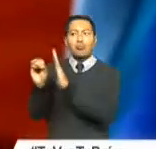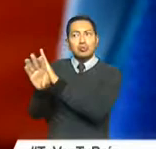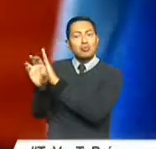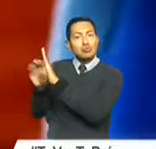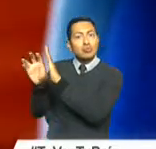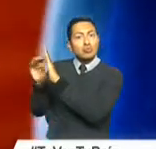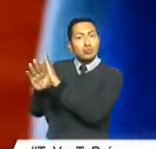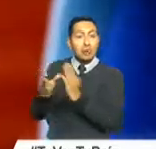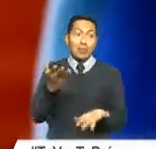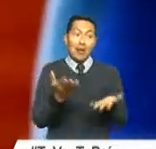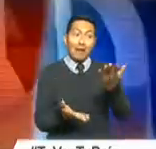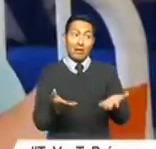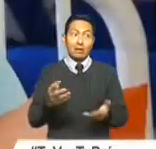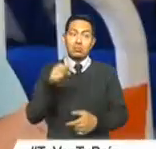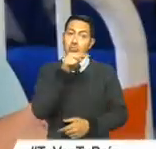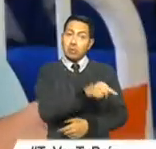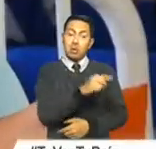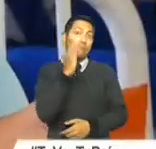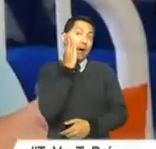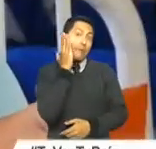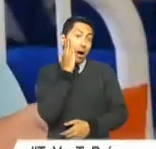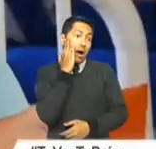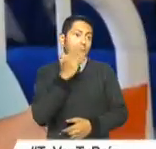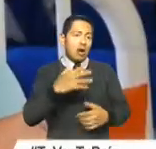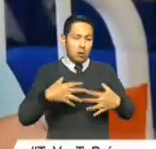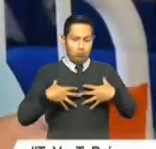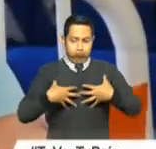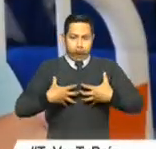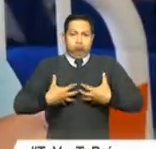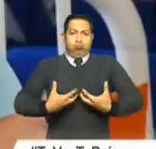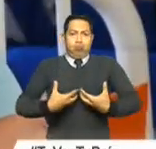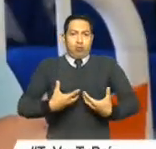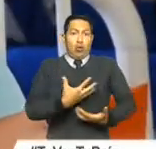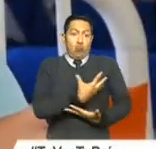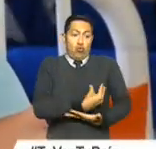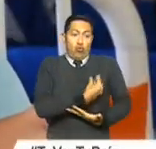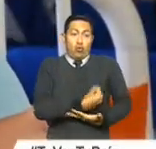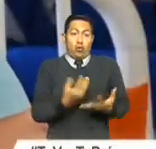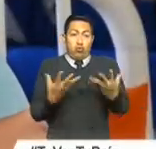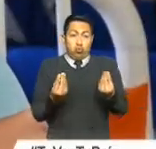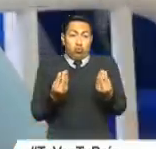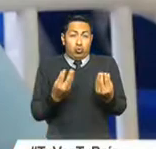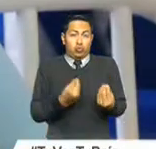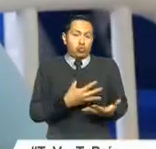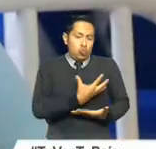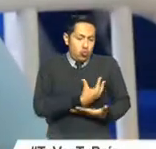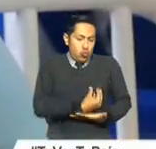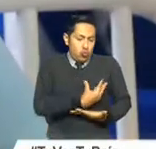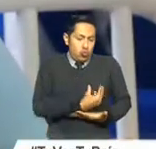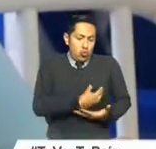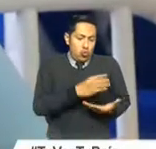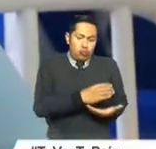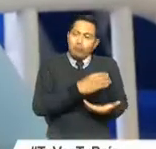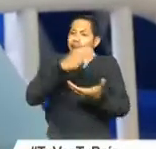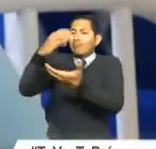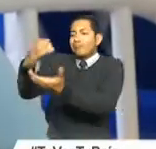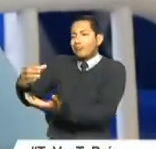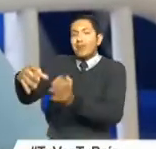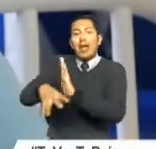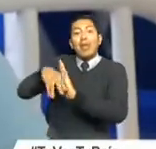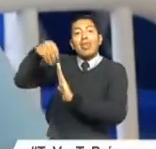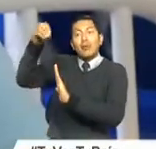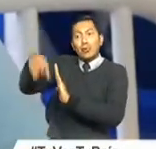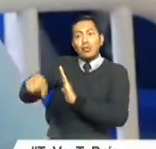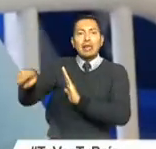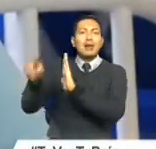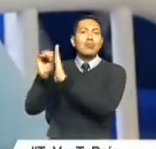otras actividades. El hecho de que yo pueda dar por lo menos una gotica de vida, una gotica de amor, a mí me alegra muchísimo y lo